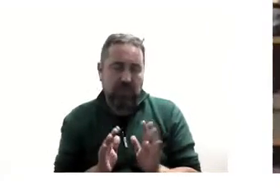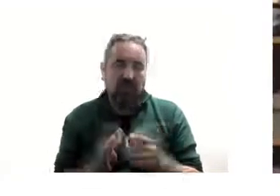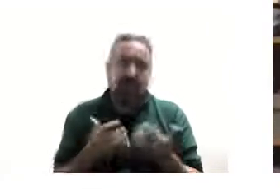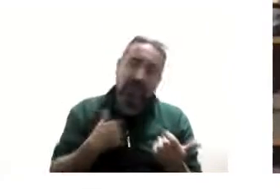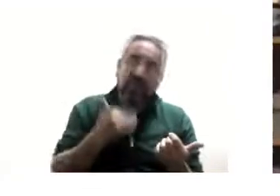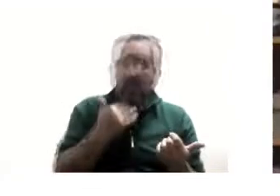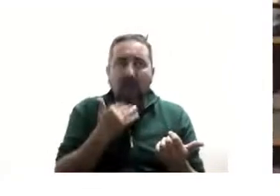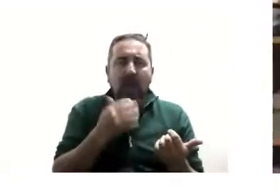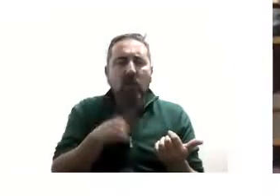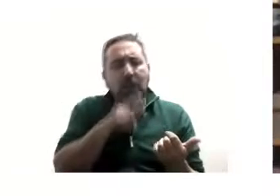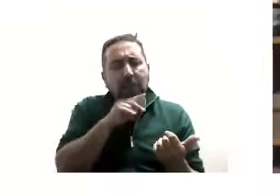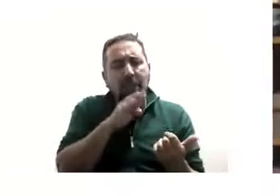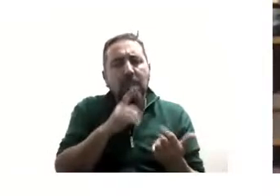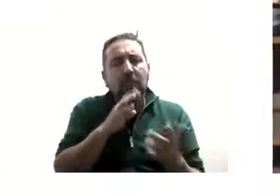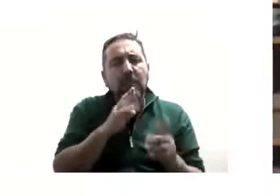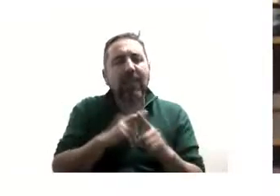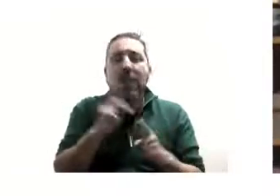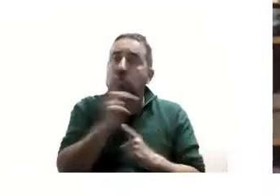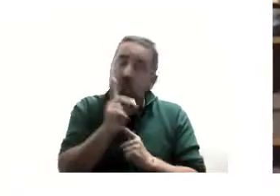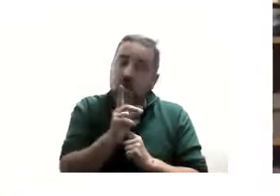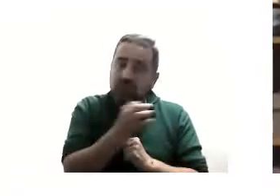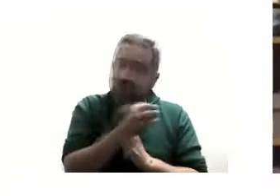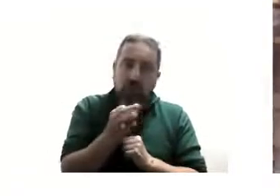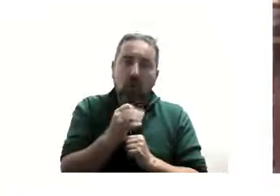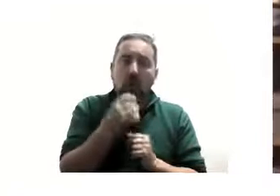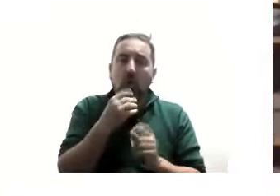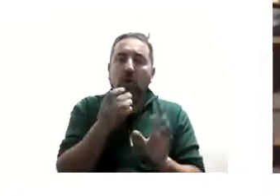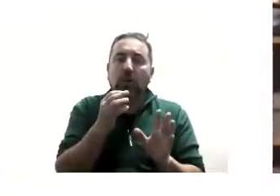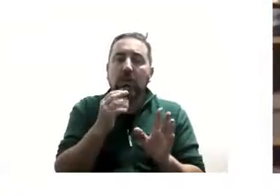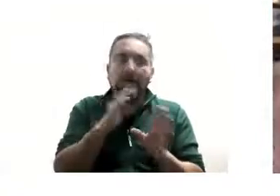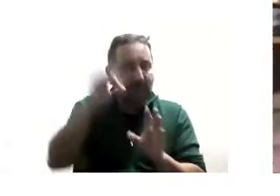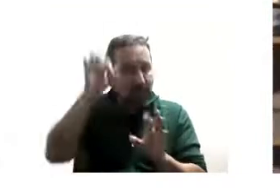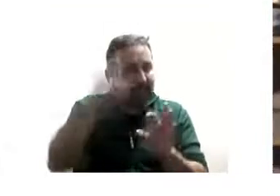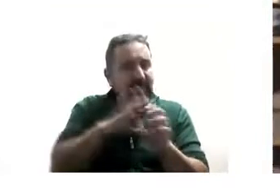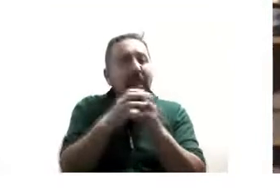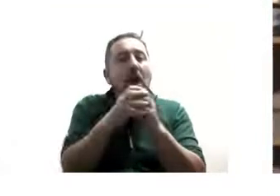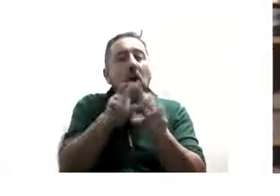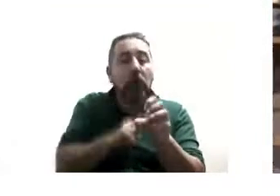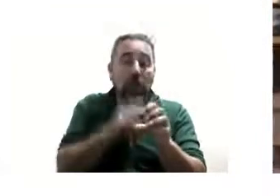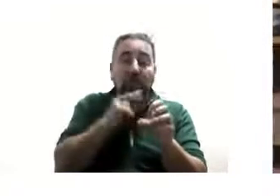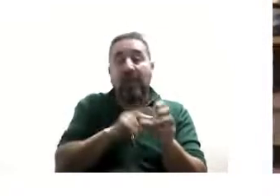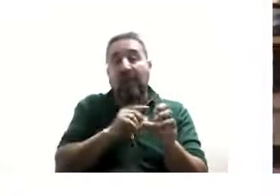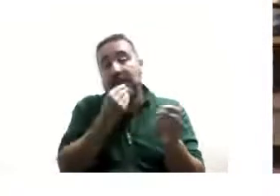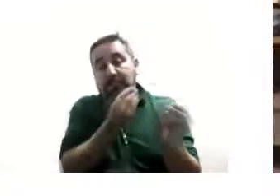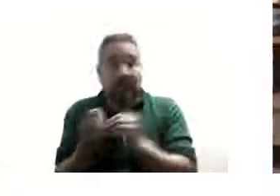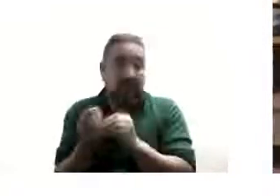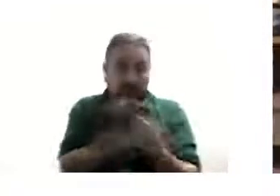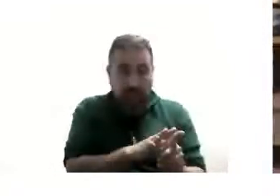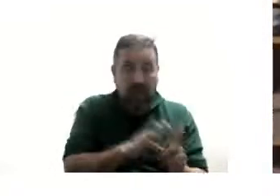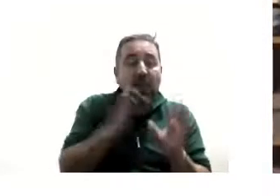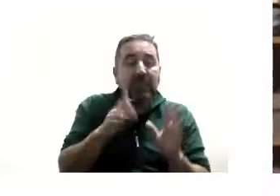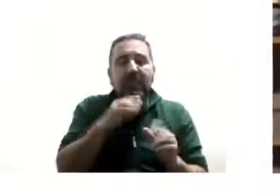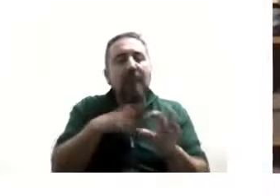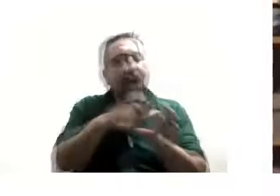forma de la no indicación o del implante de tronco como alternativa al implante coclear en las malformaciones, cuando estamos